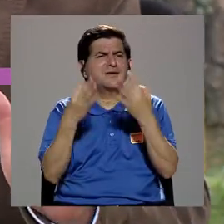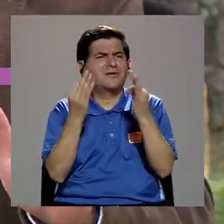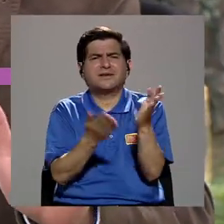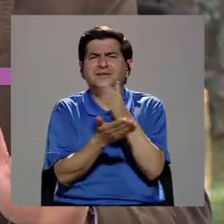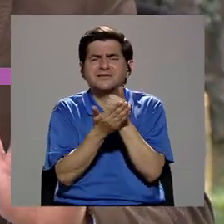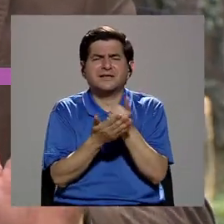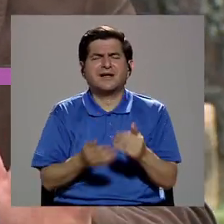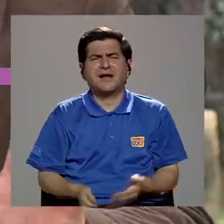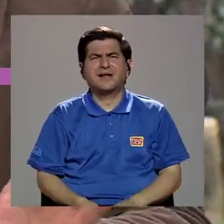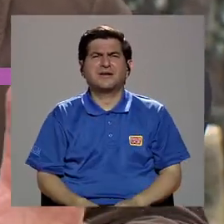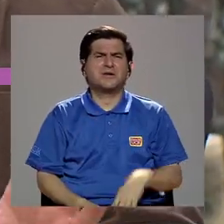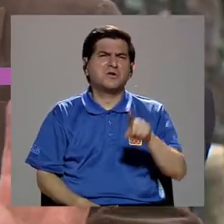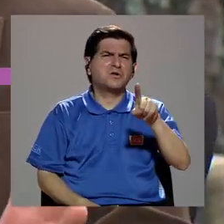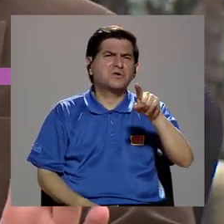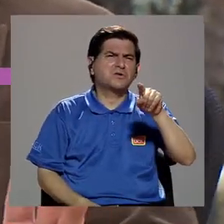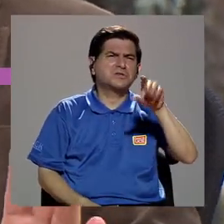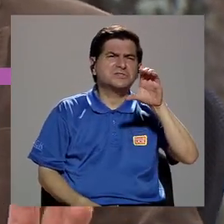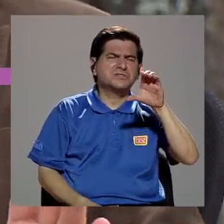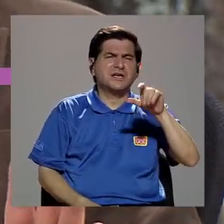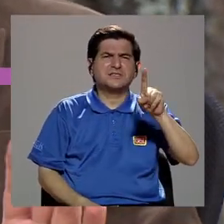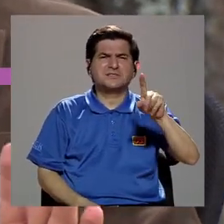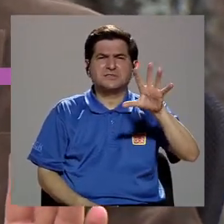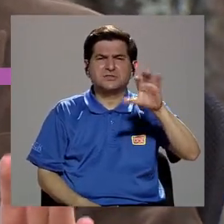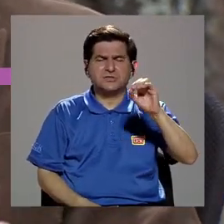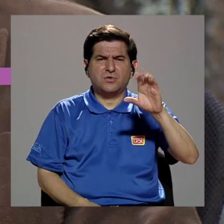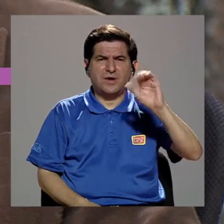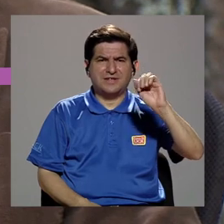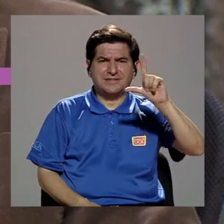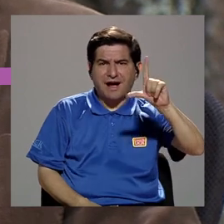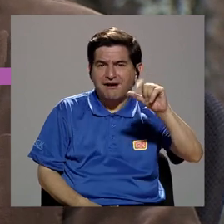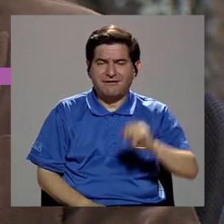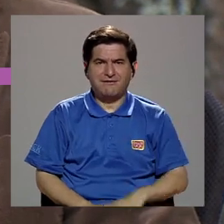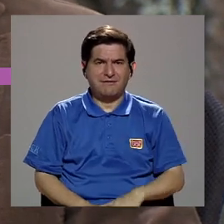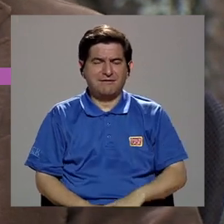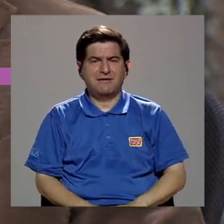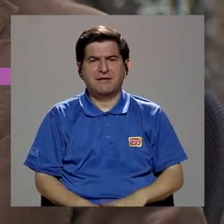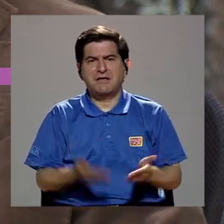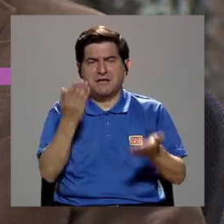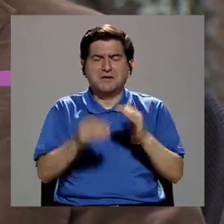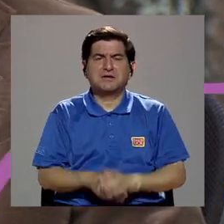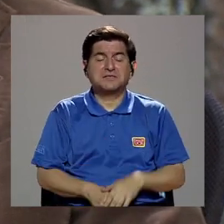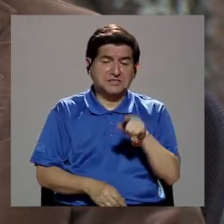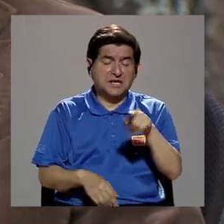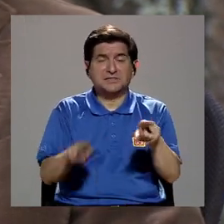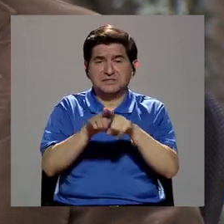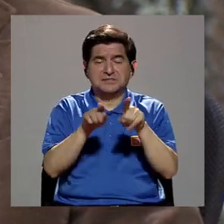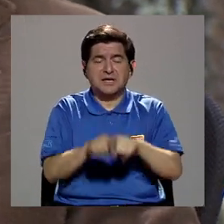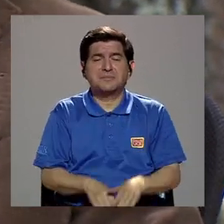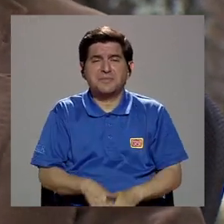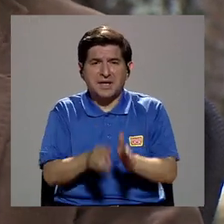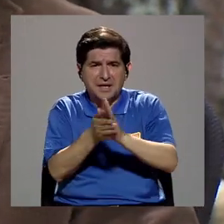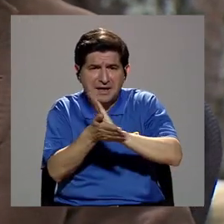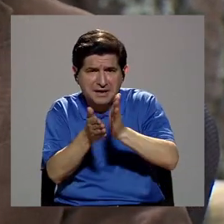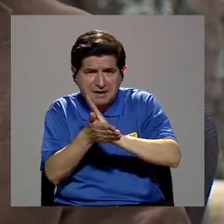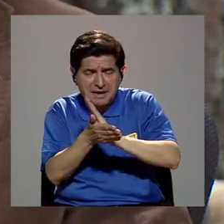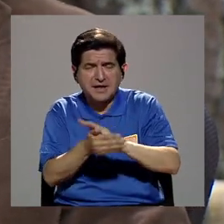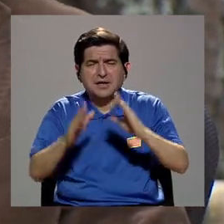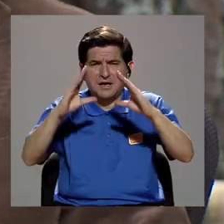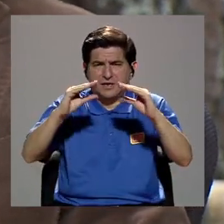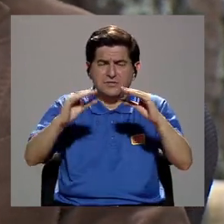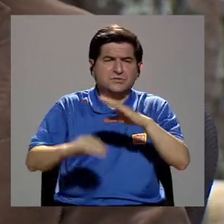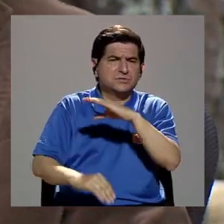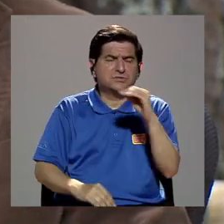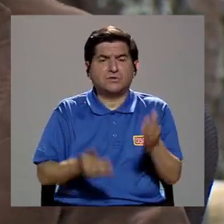que equivalga a 100, 150 calorías, sí, tampoco pasar, o una tajadita de queso en la tarde, o un poquito